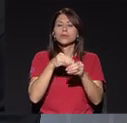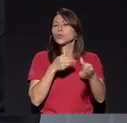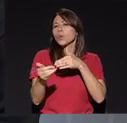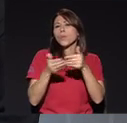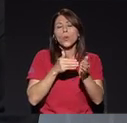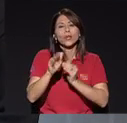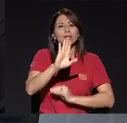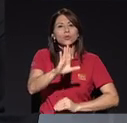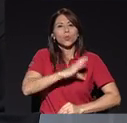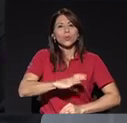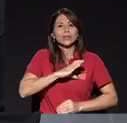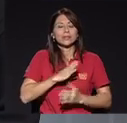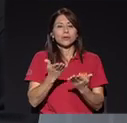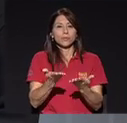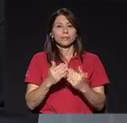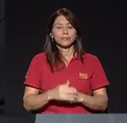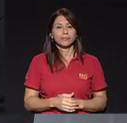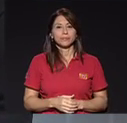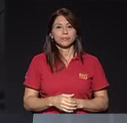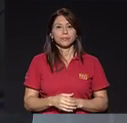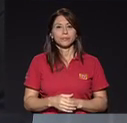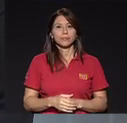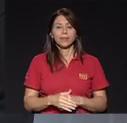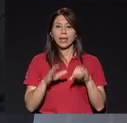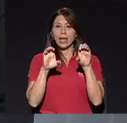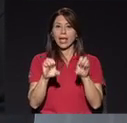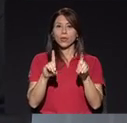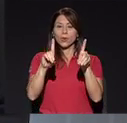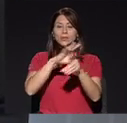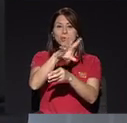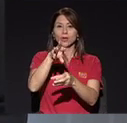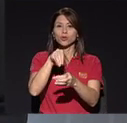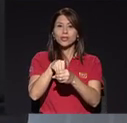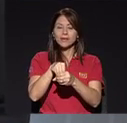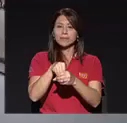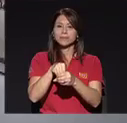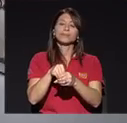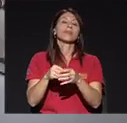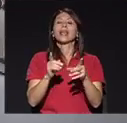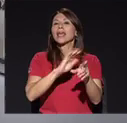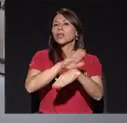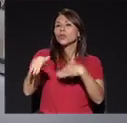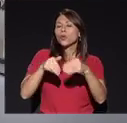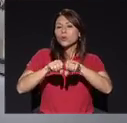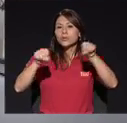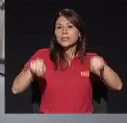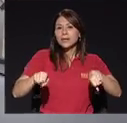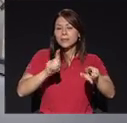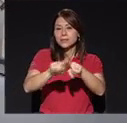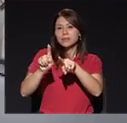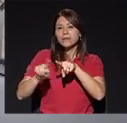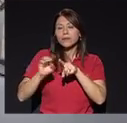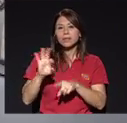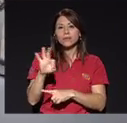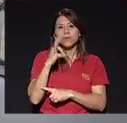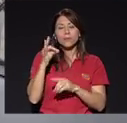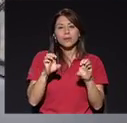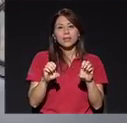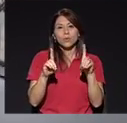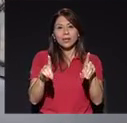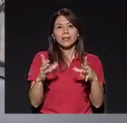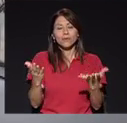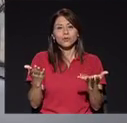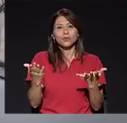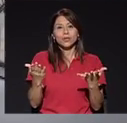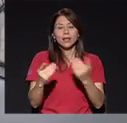de la condición asociada que tengan. La educación inclusiva genera en todos los sistemas y modalidades, ¿verdad?,